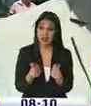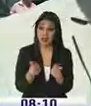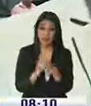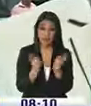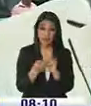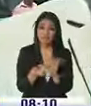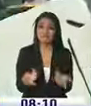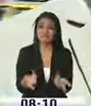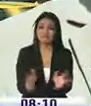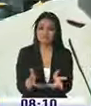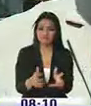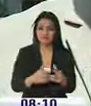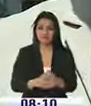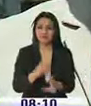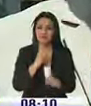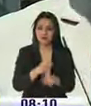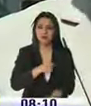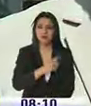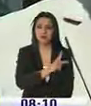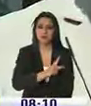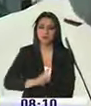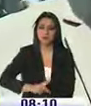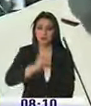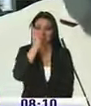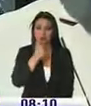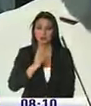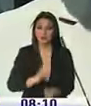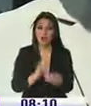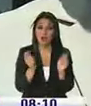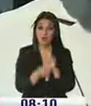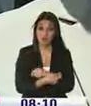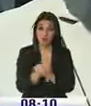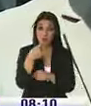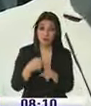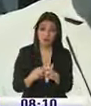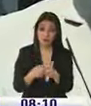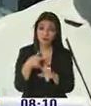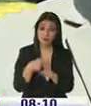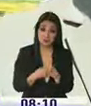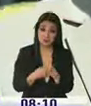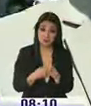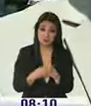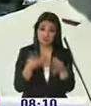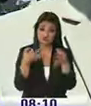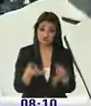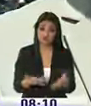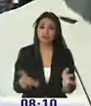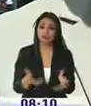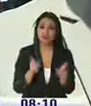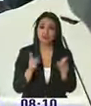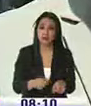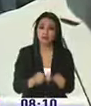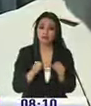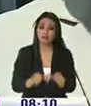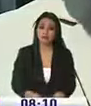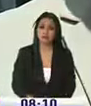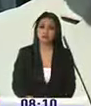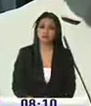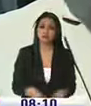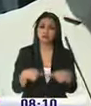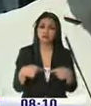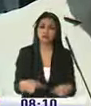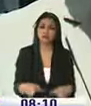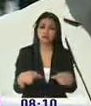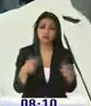cambios. En lo personal me ratifico en que un cambio no se mide en un mes, en dos meses. Esto tiene que ser de manera permanente, continua,